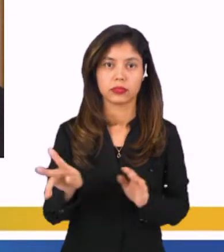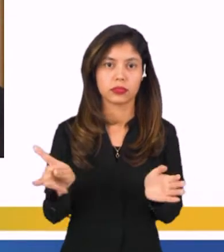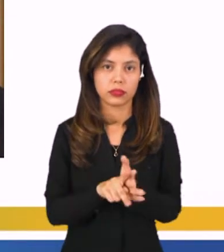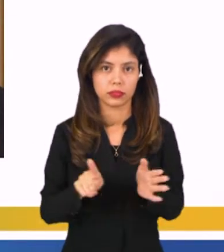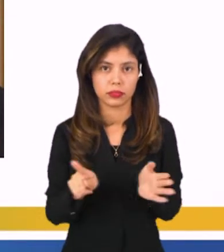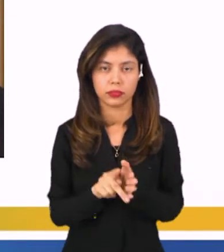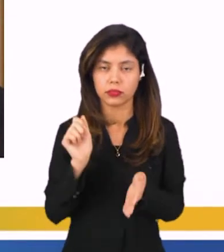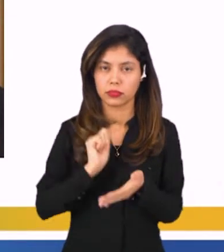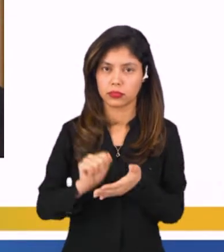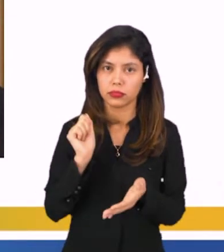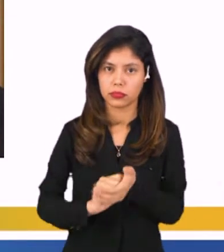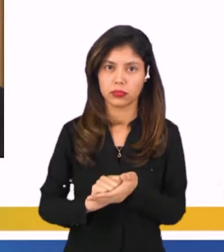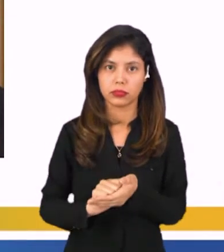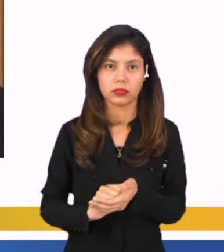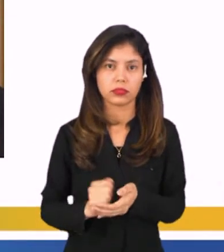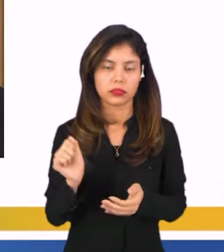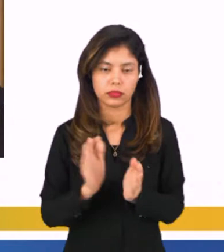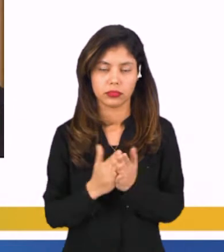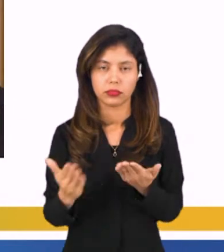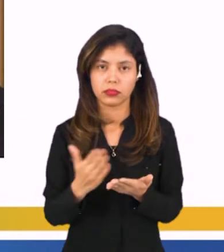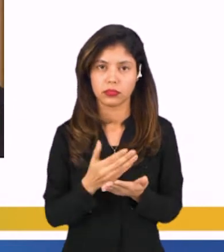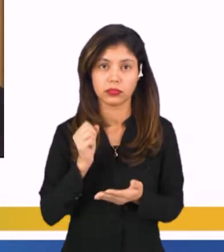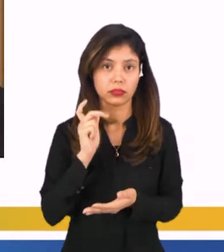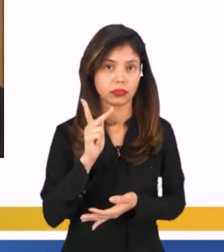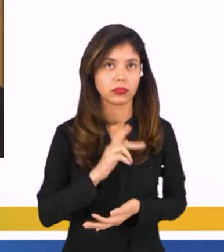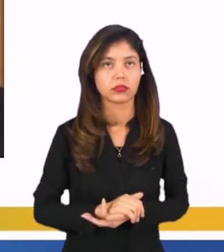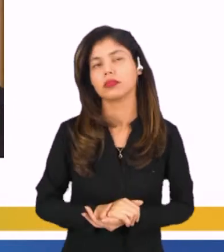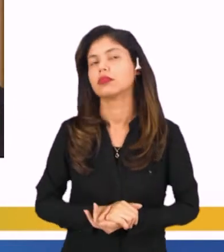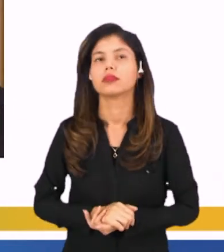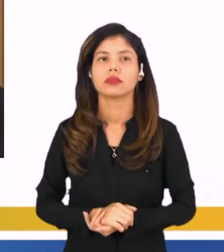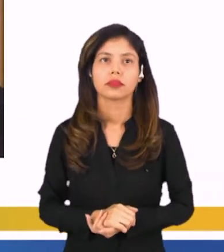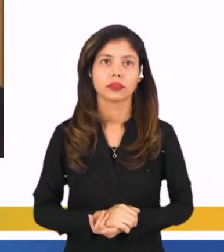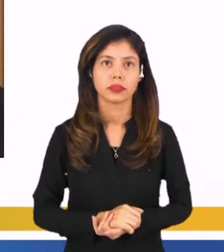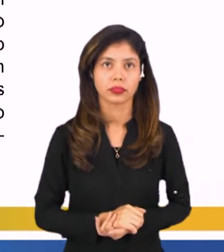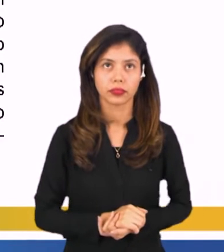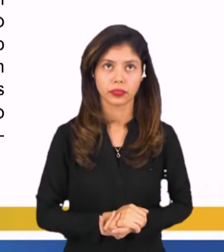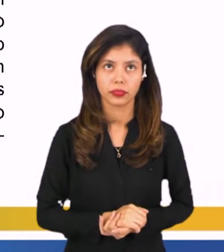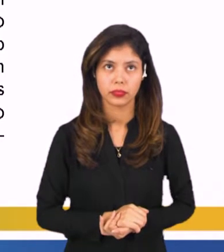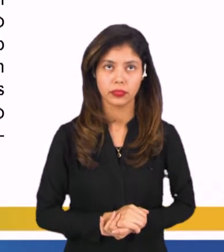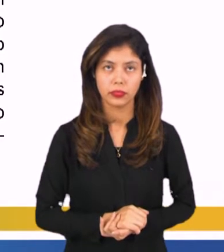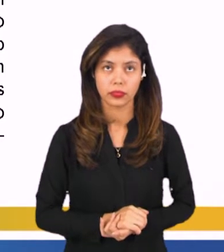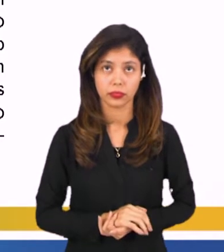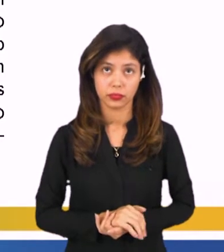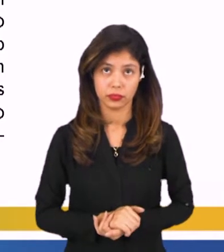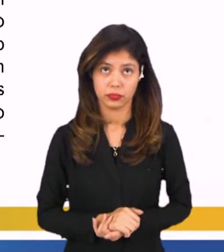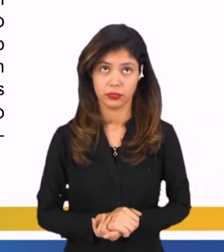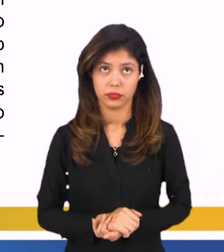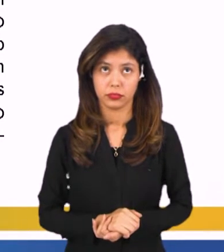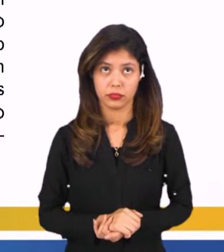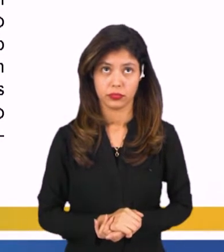suas escritas, dentro dos seus livros, ok? Então, vamos para o próximo slide.